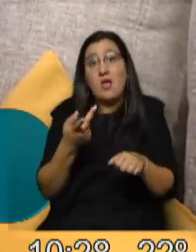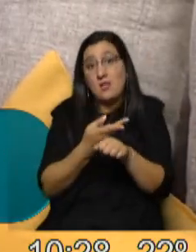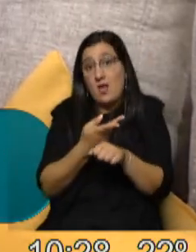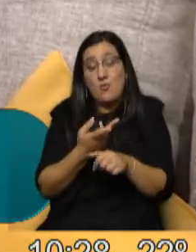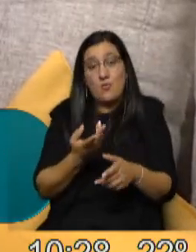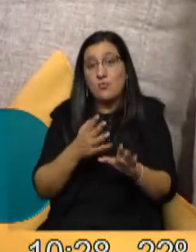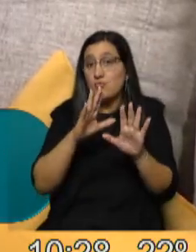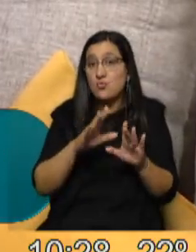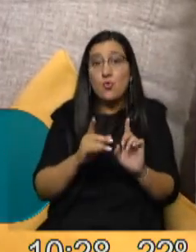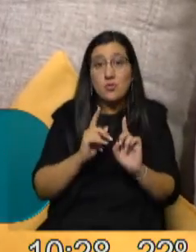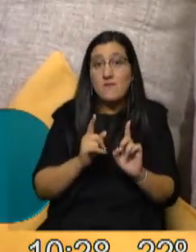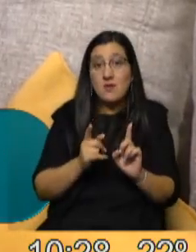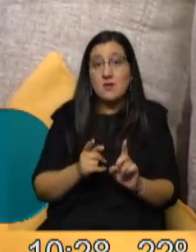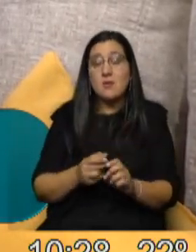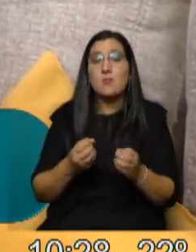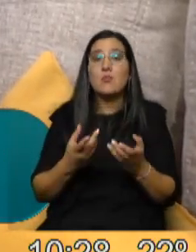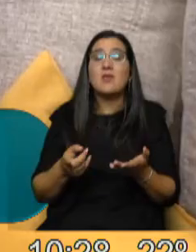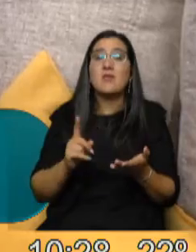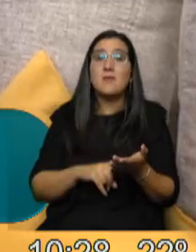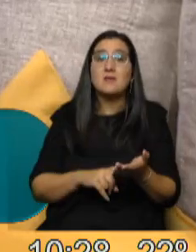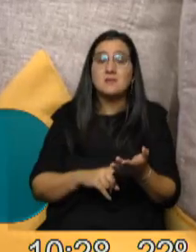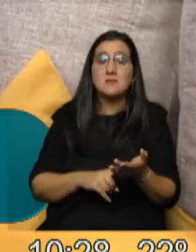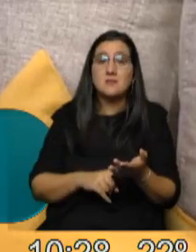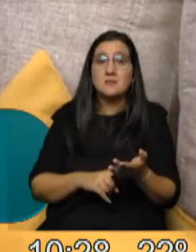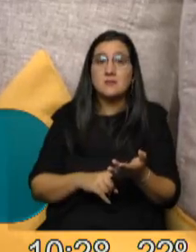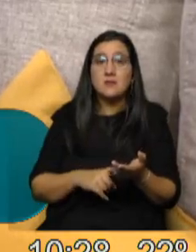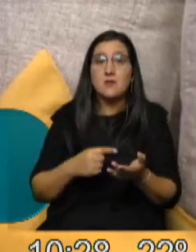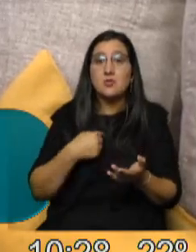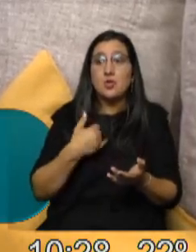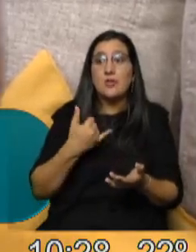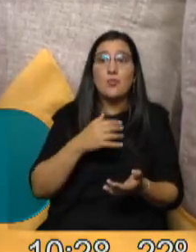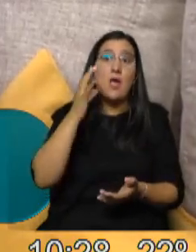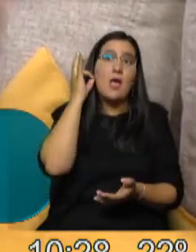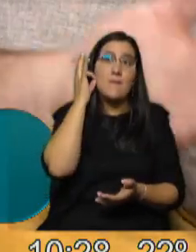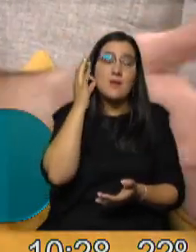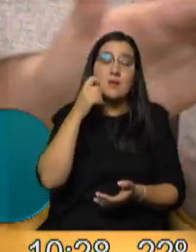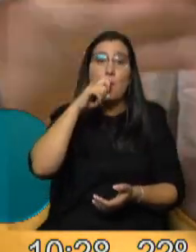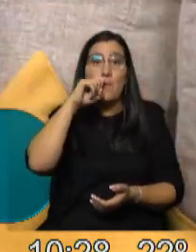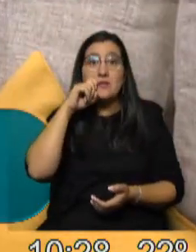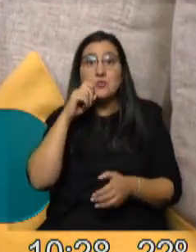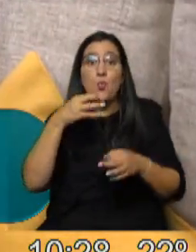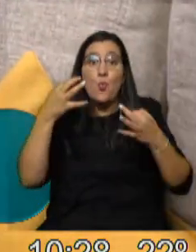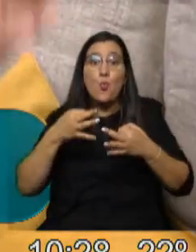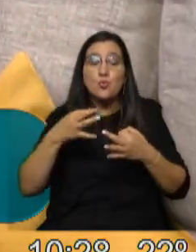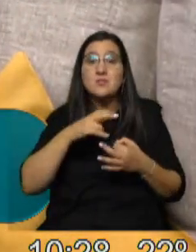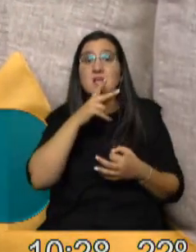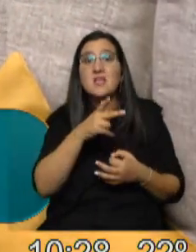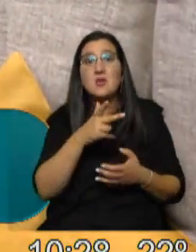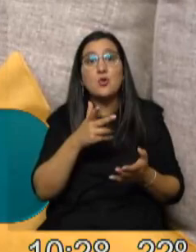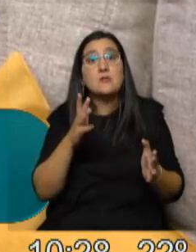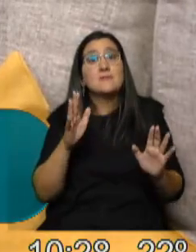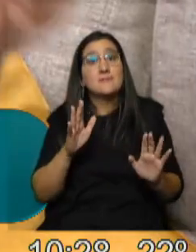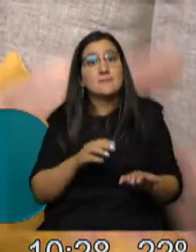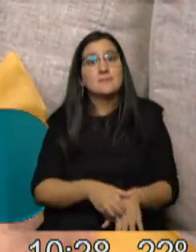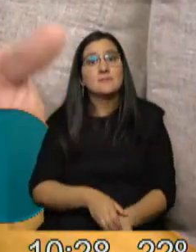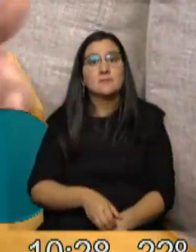deberían estar... porque además, yo tengo una hembra y viene un macho que justo es el hijo y queremos antropomorfizar por ahí.